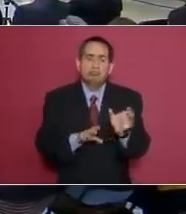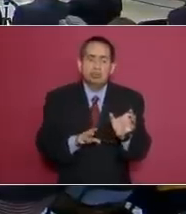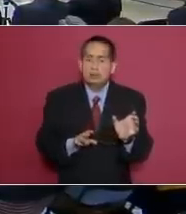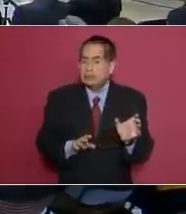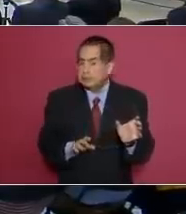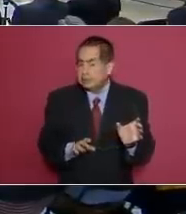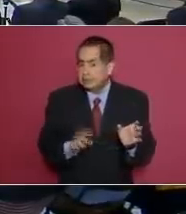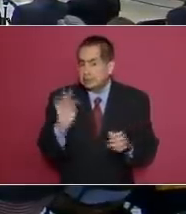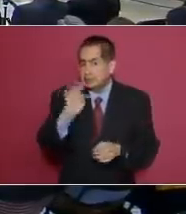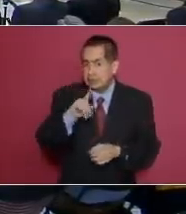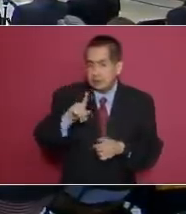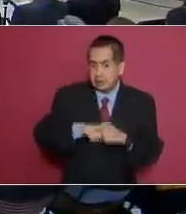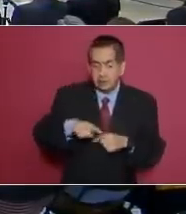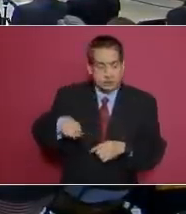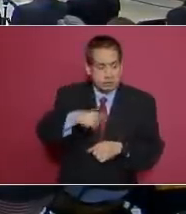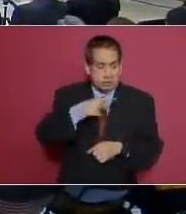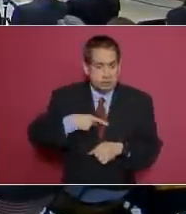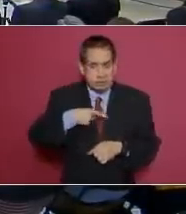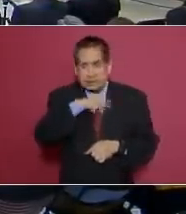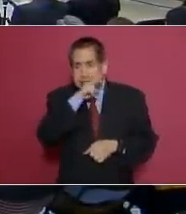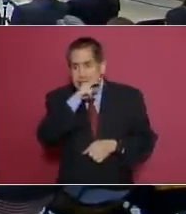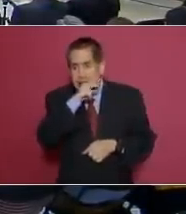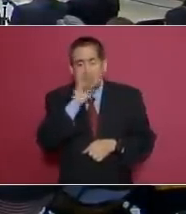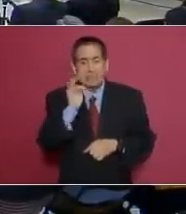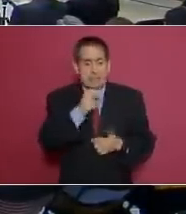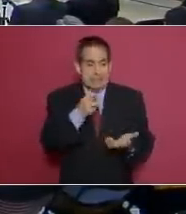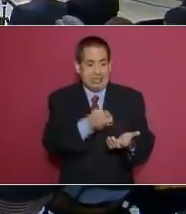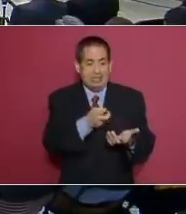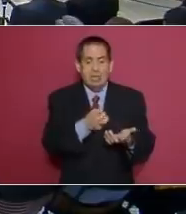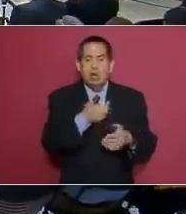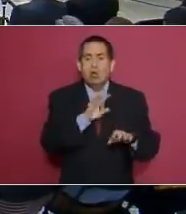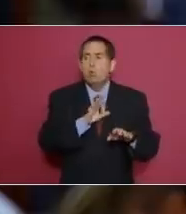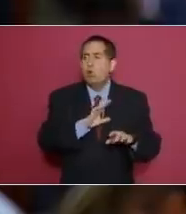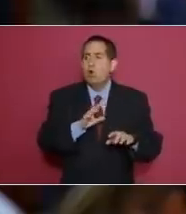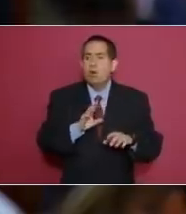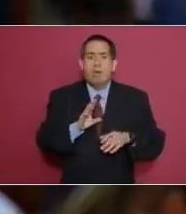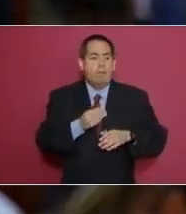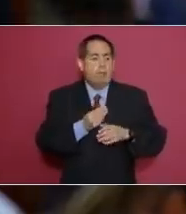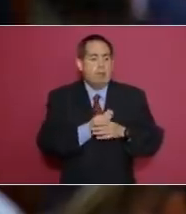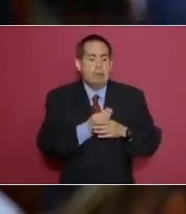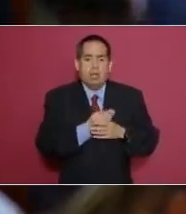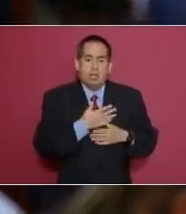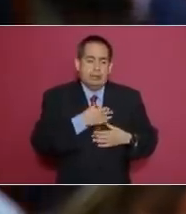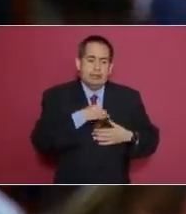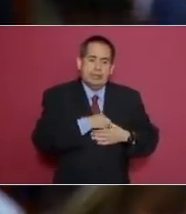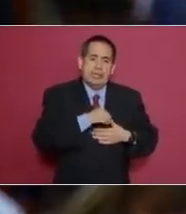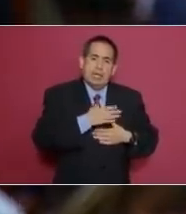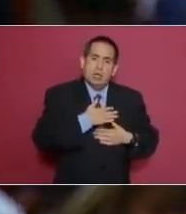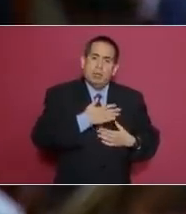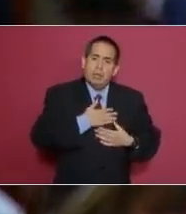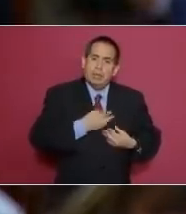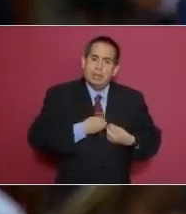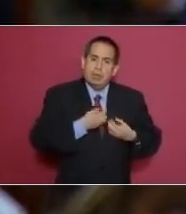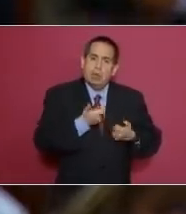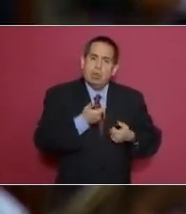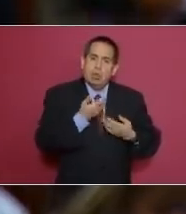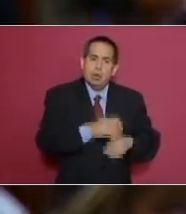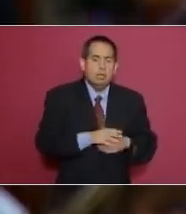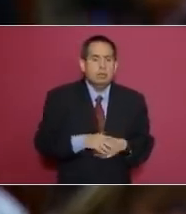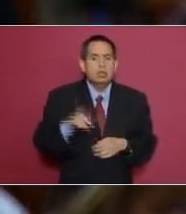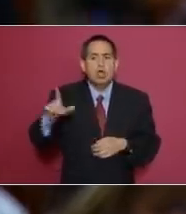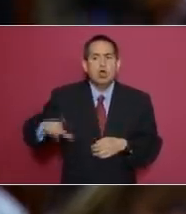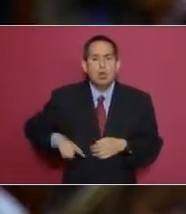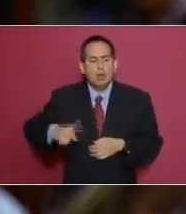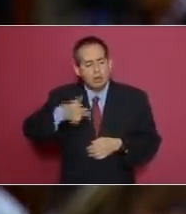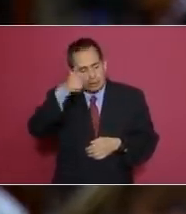Existe la preocupación de estos ciudadanos de que esto les quitará la privacidad financiera, es decir, el gobierno dirá